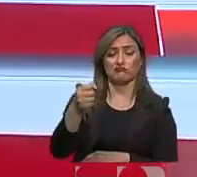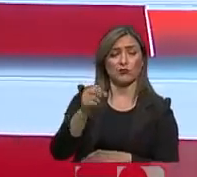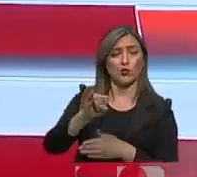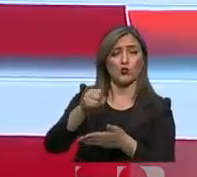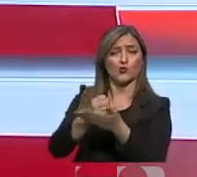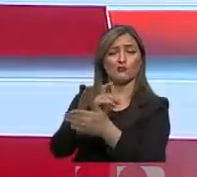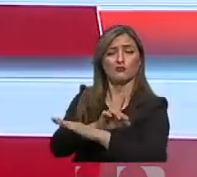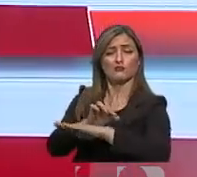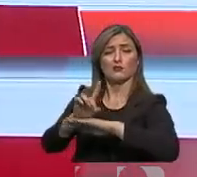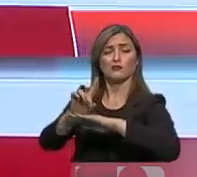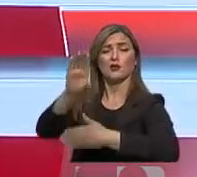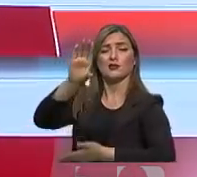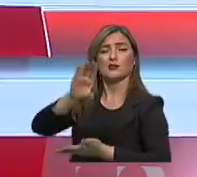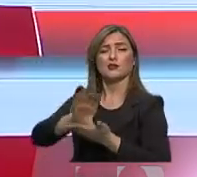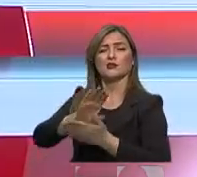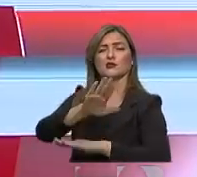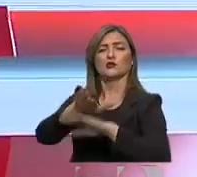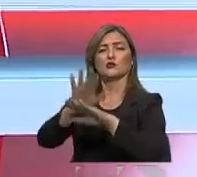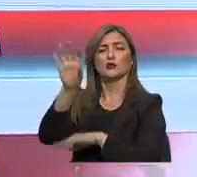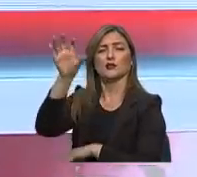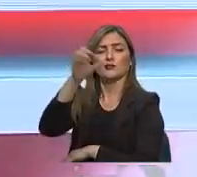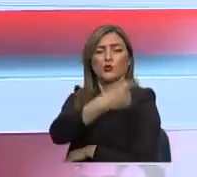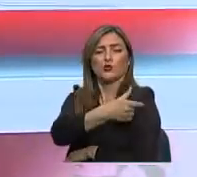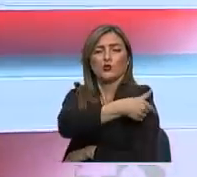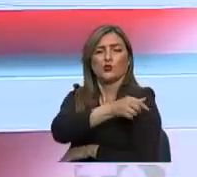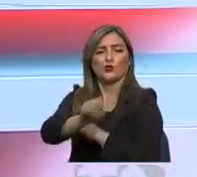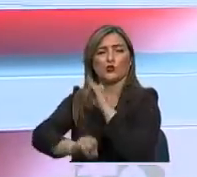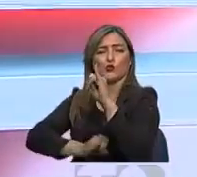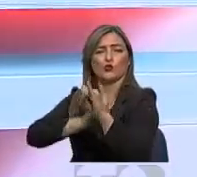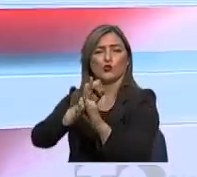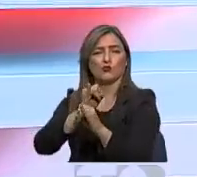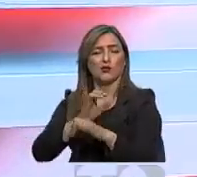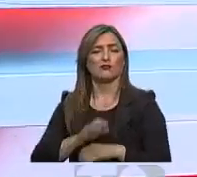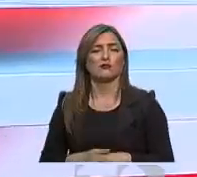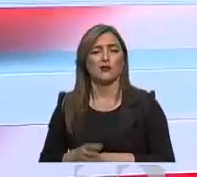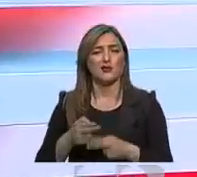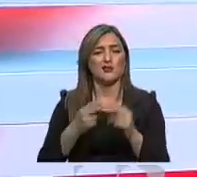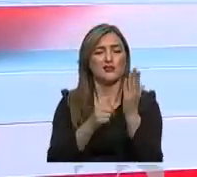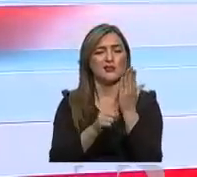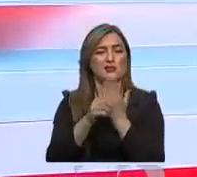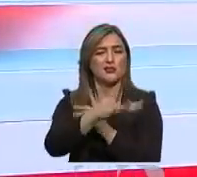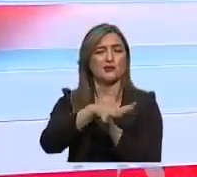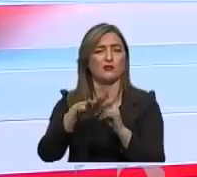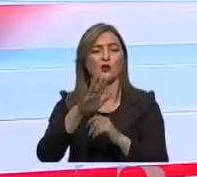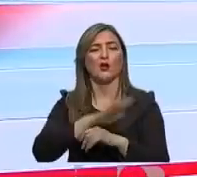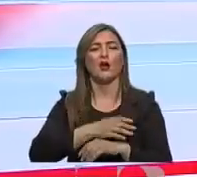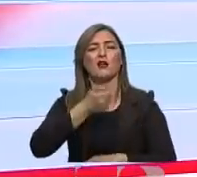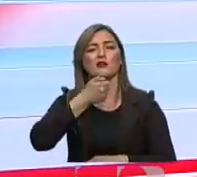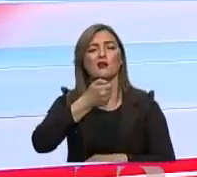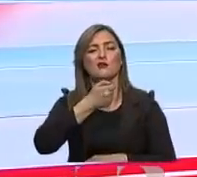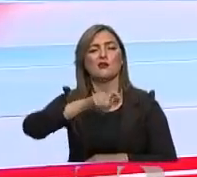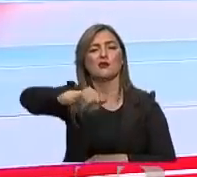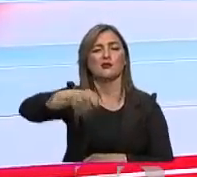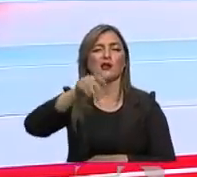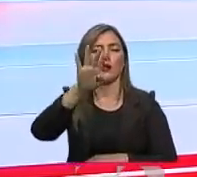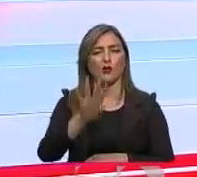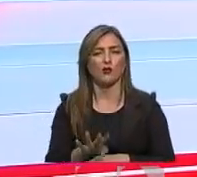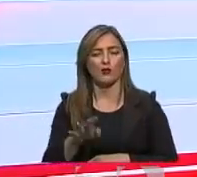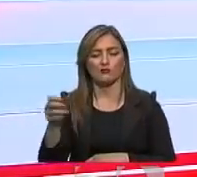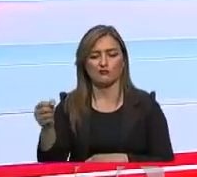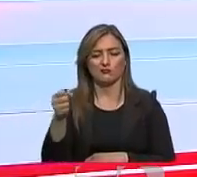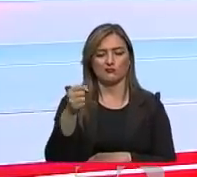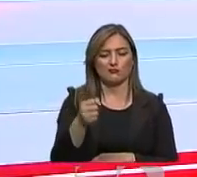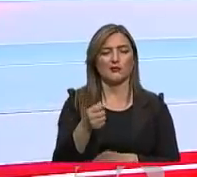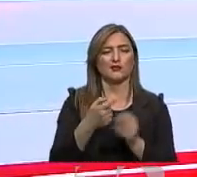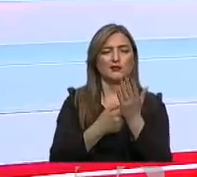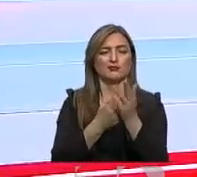Junta Directiva del Centro sobre el Clima de la Cruz Roja Internacional. La exministra de Ambiente habló con Teleamazonas sobre esta reciente designación